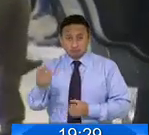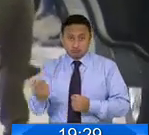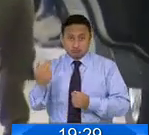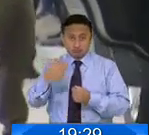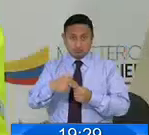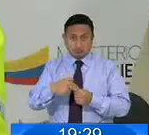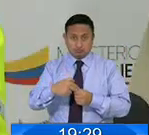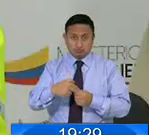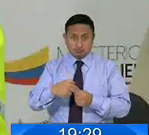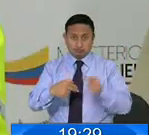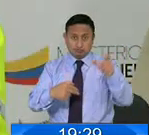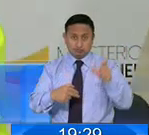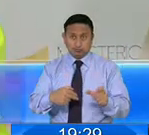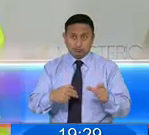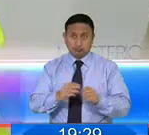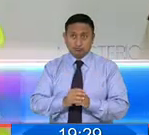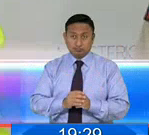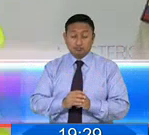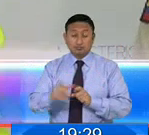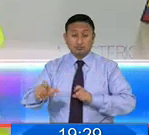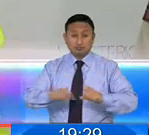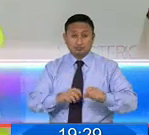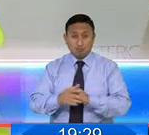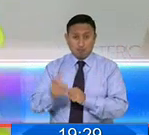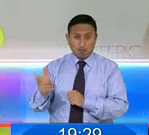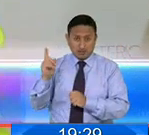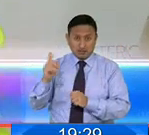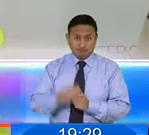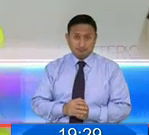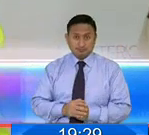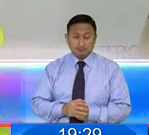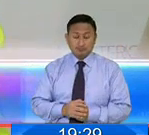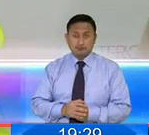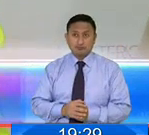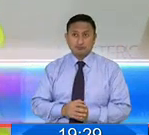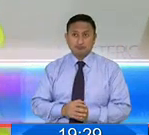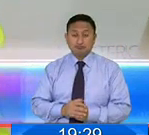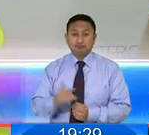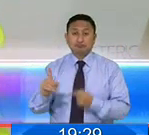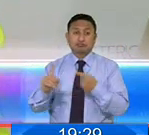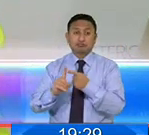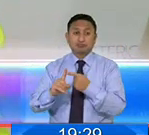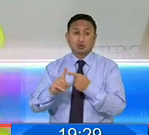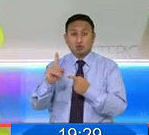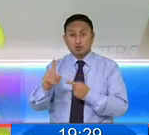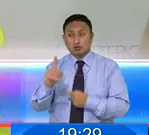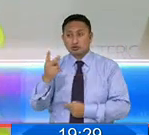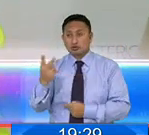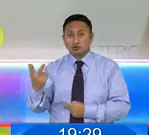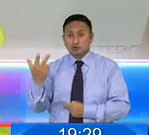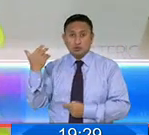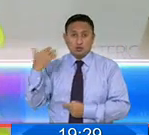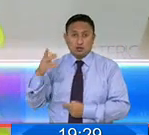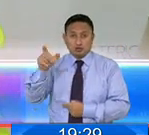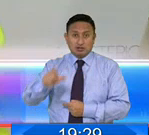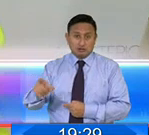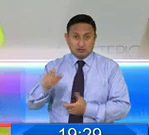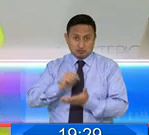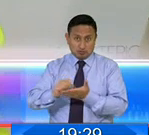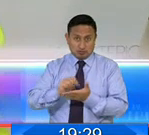actividad del delito y él o los autores intelectuales de este